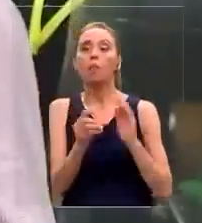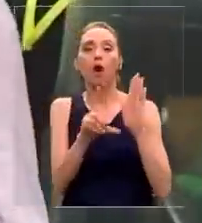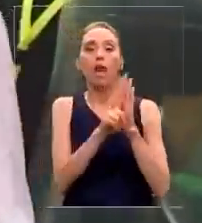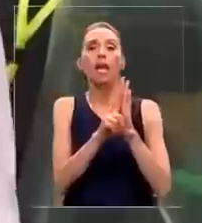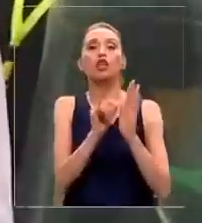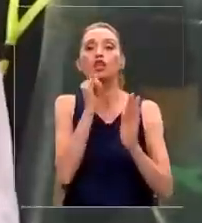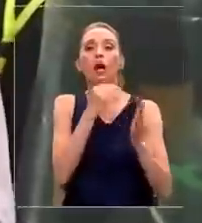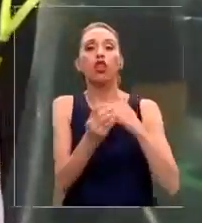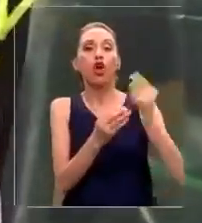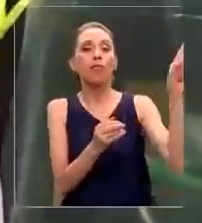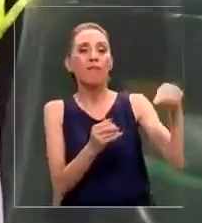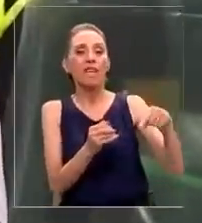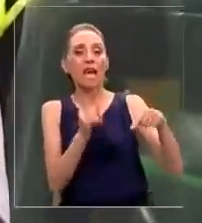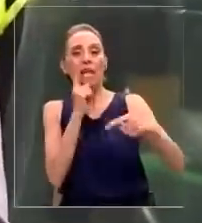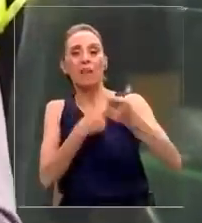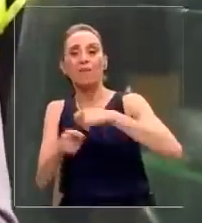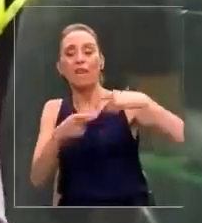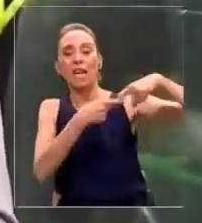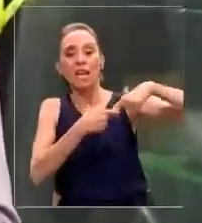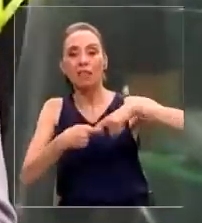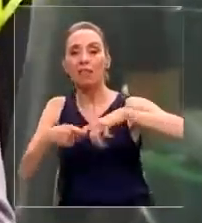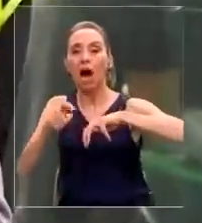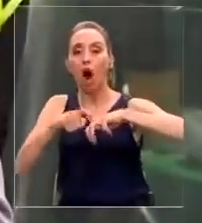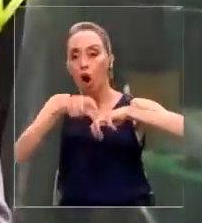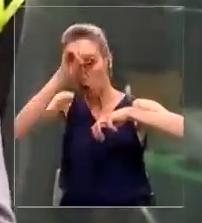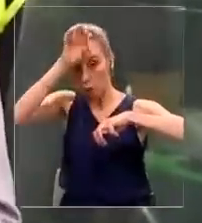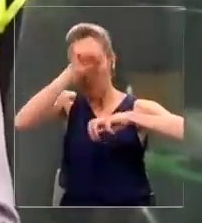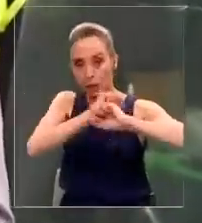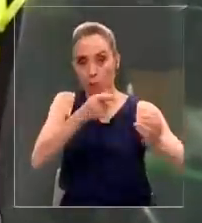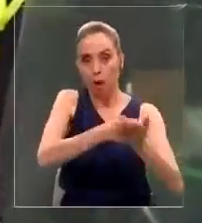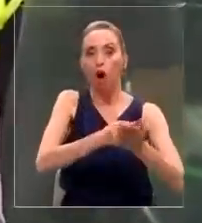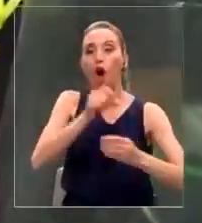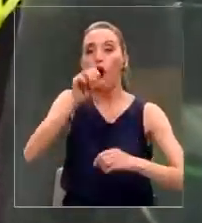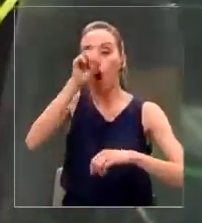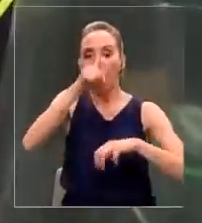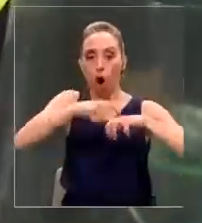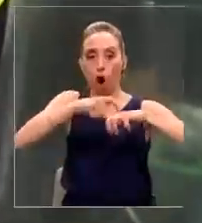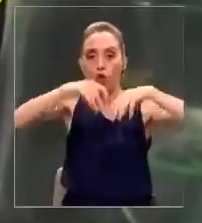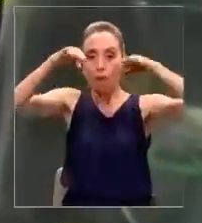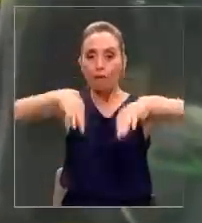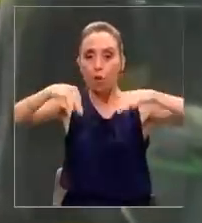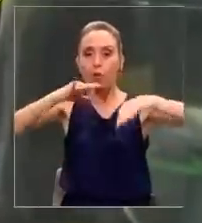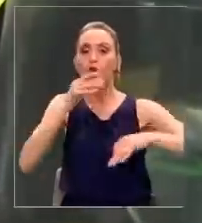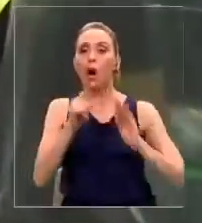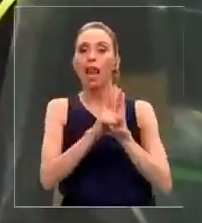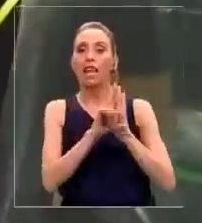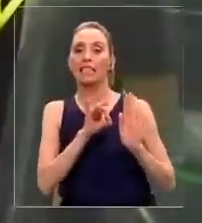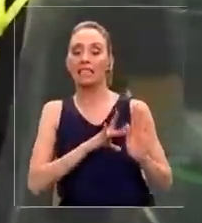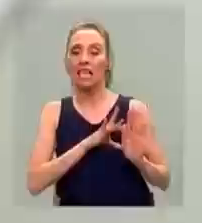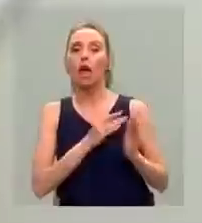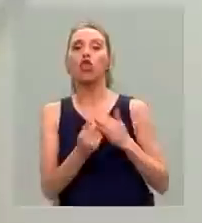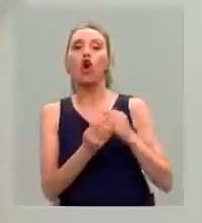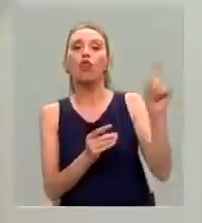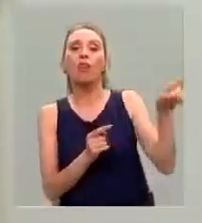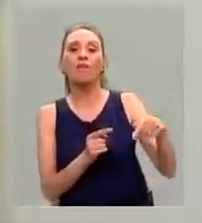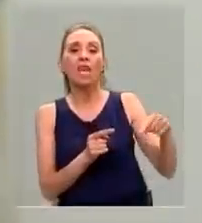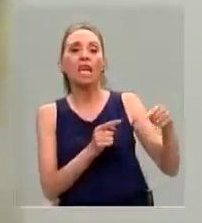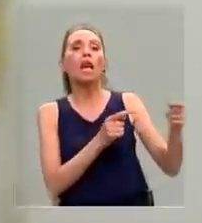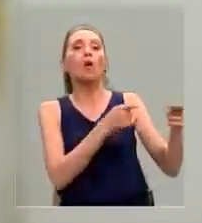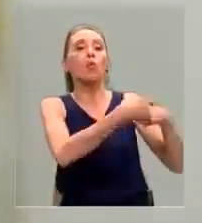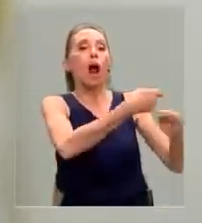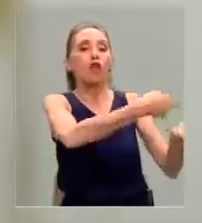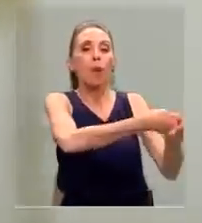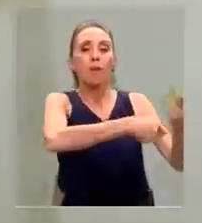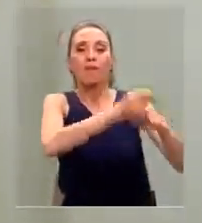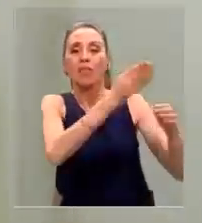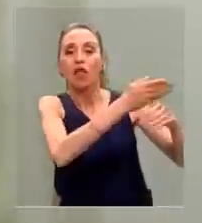trazabilidad que nos permita comprar, por ejemplo, oro de mina u oro fundido. Ese punto hay que mejorarlo en Chile, tener una ley de trazabilidad. Aquí llevan